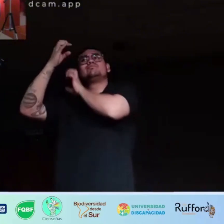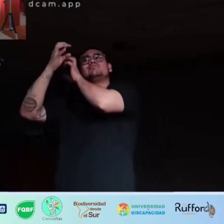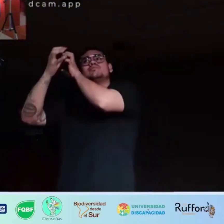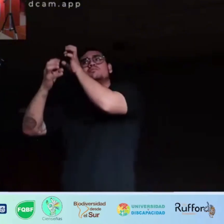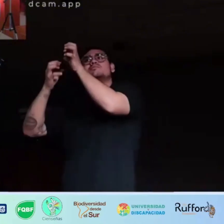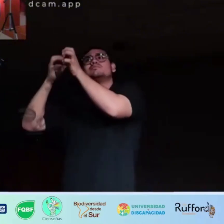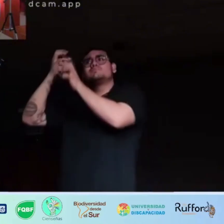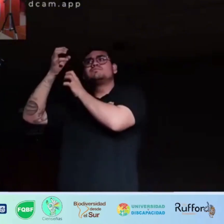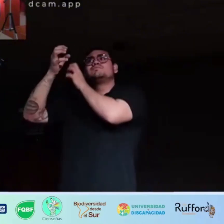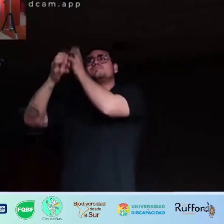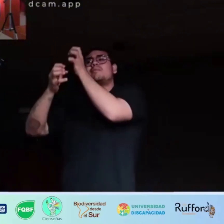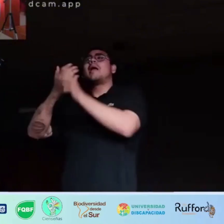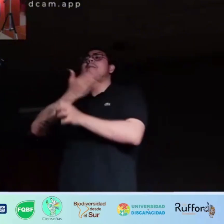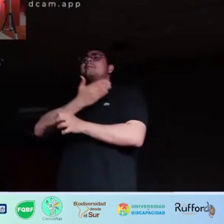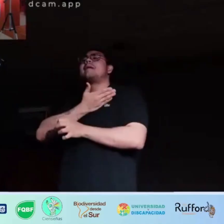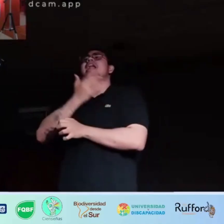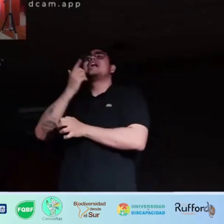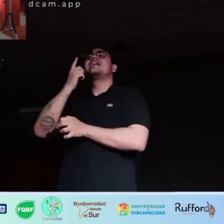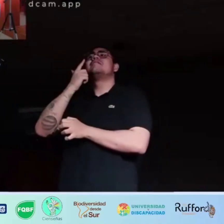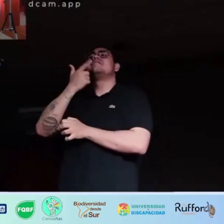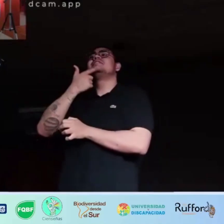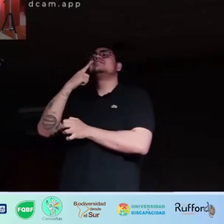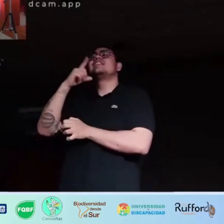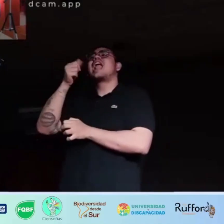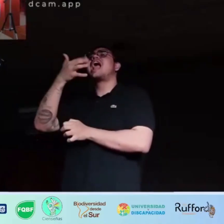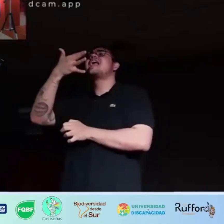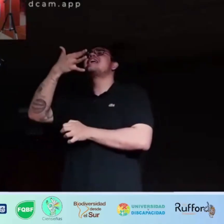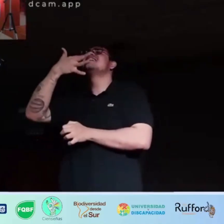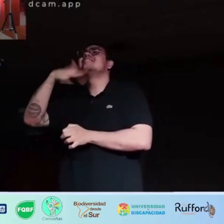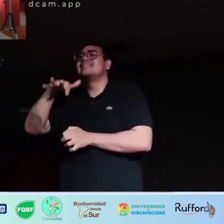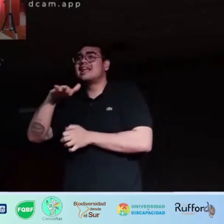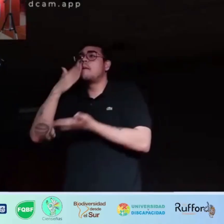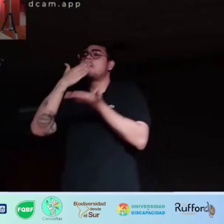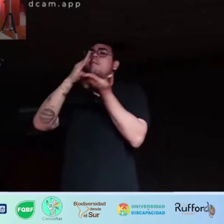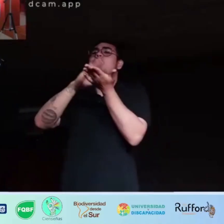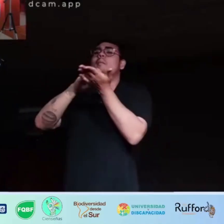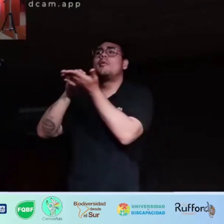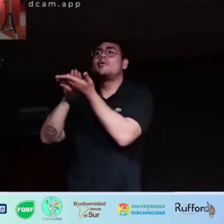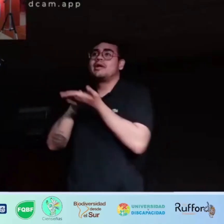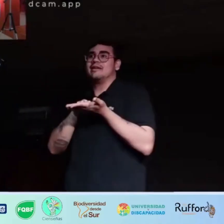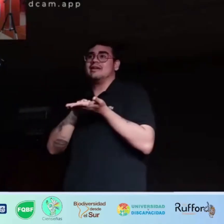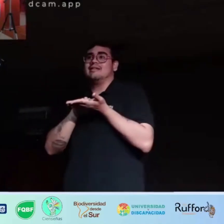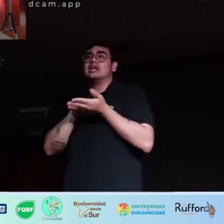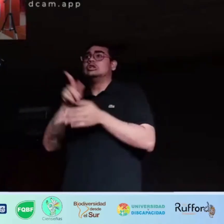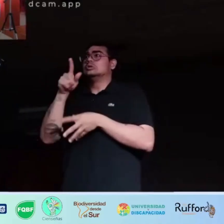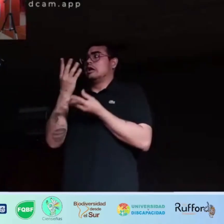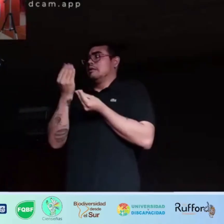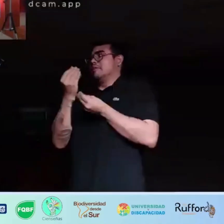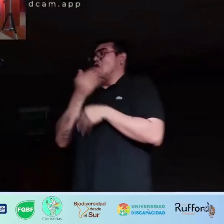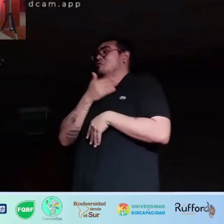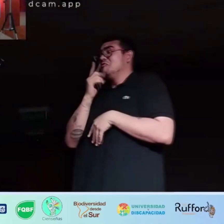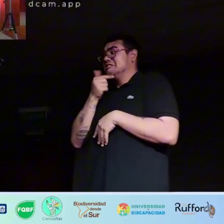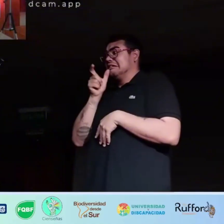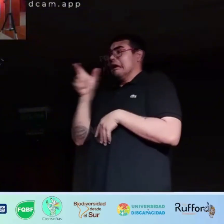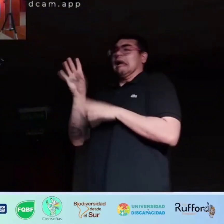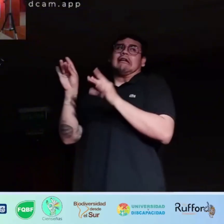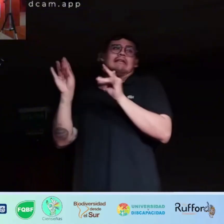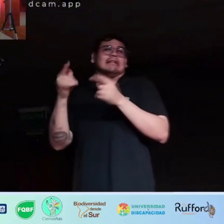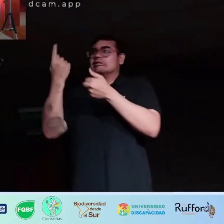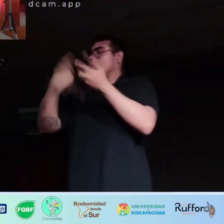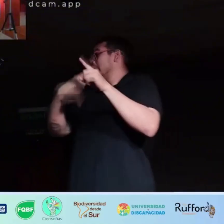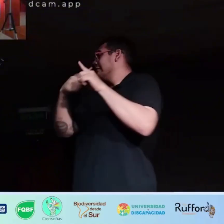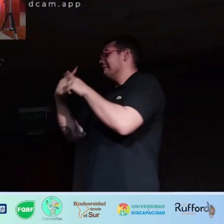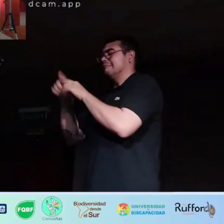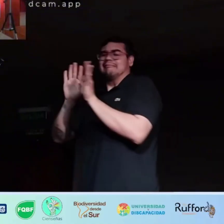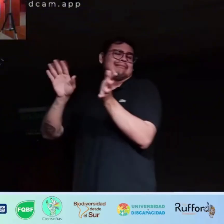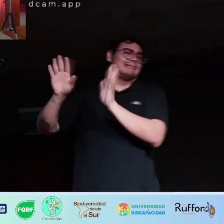la física. No digo que la amen como nosotros, pero que por lo menos no le tengan miedo. Y me parece que ese es un esfuerzo para